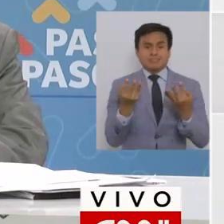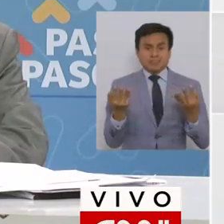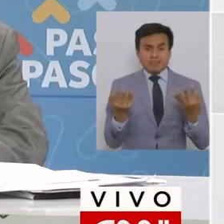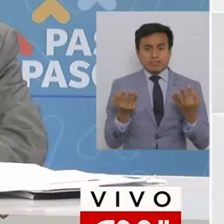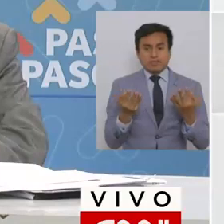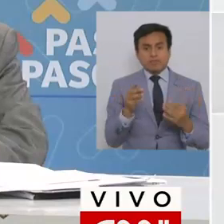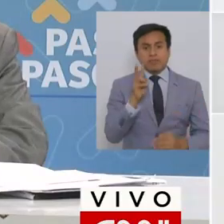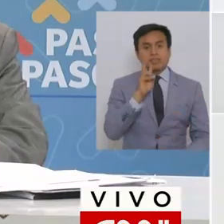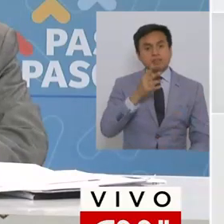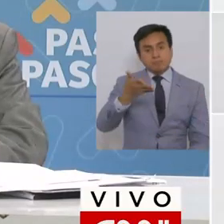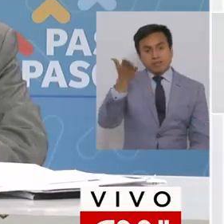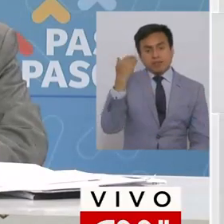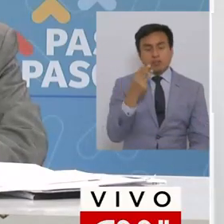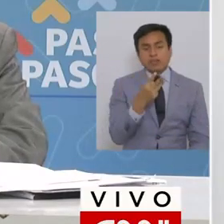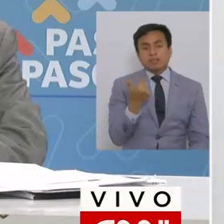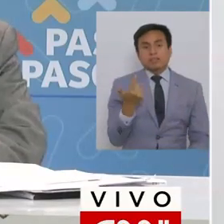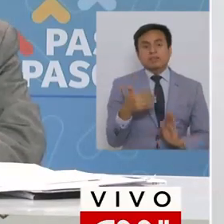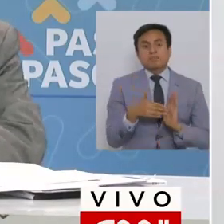del viernes pasado de